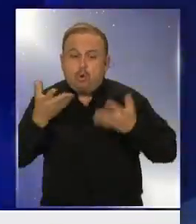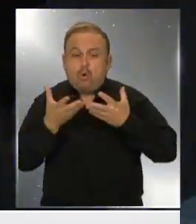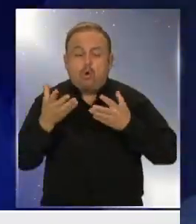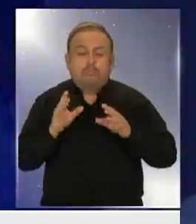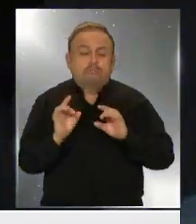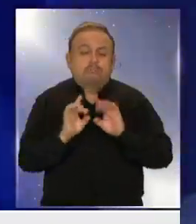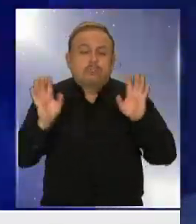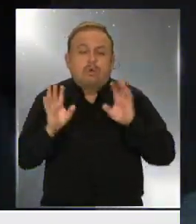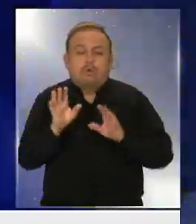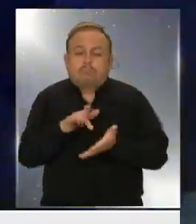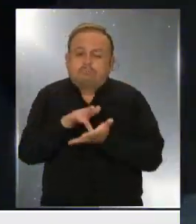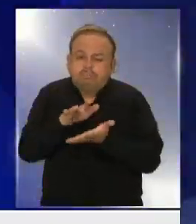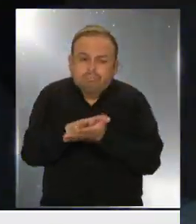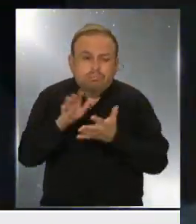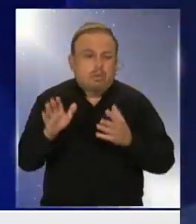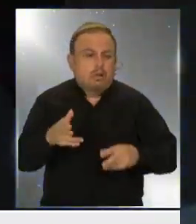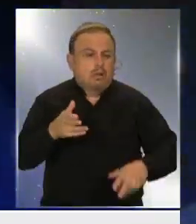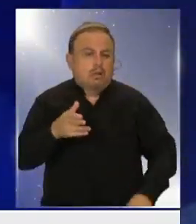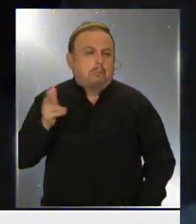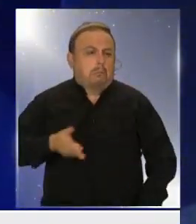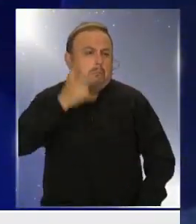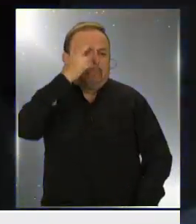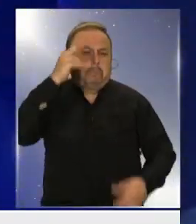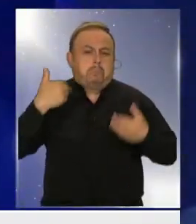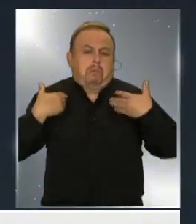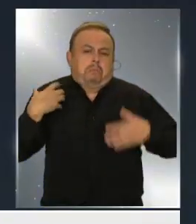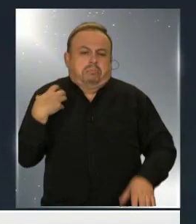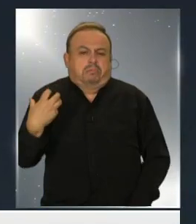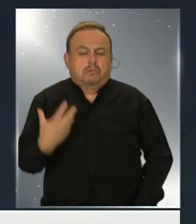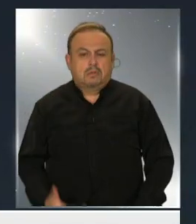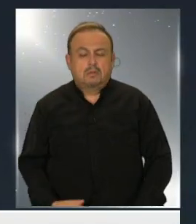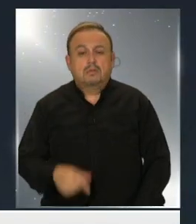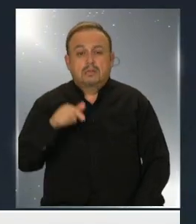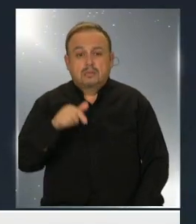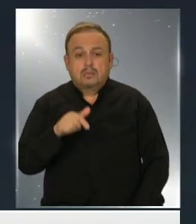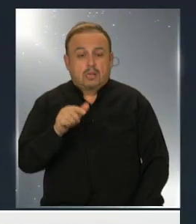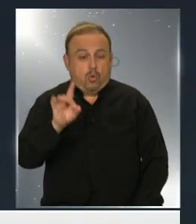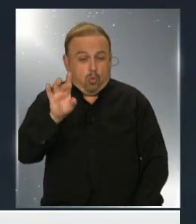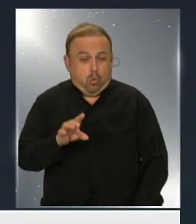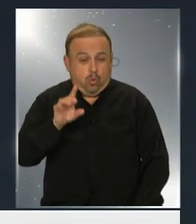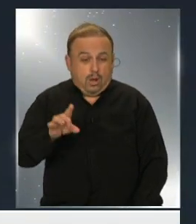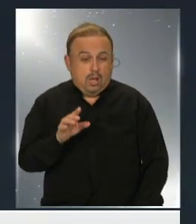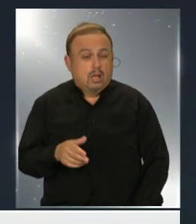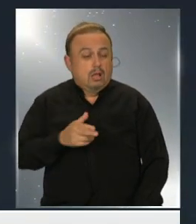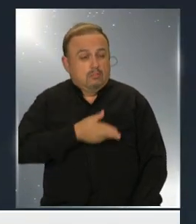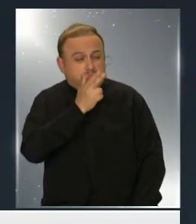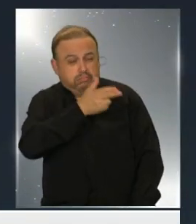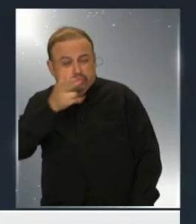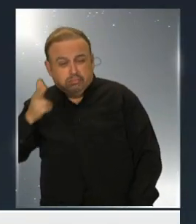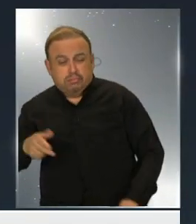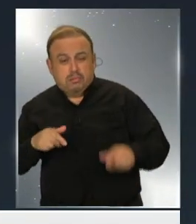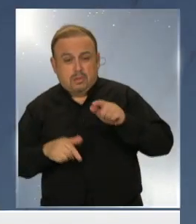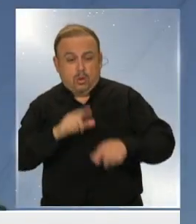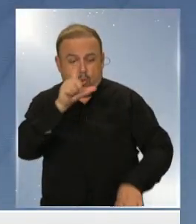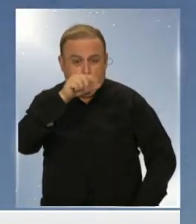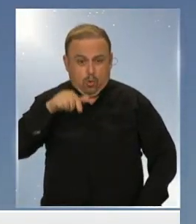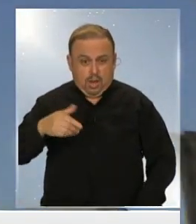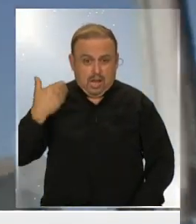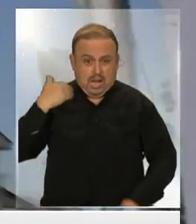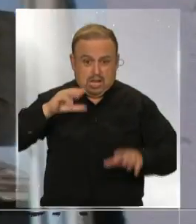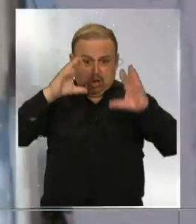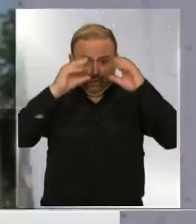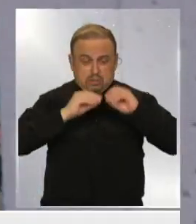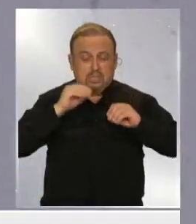fueron disparos injustificados por parte del imputado. Sin embargo, no fue la única balacera registrada la noche del lunes. En el